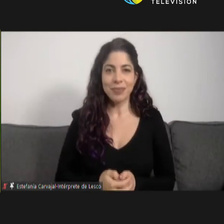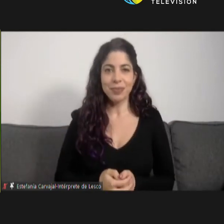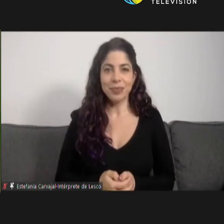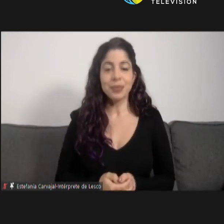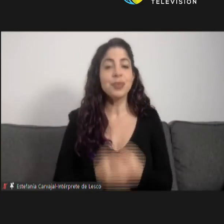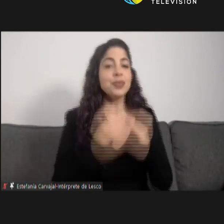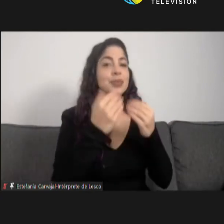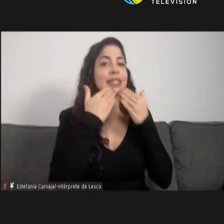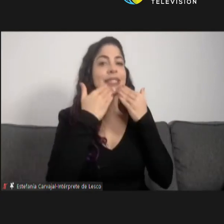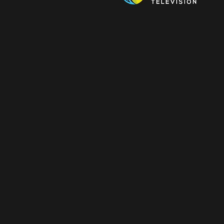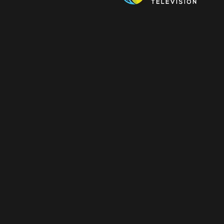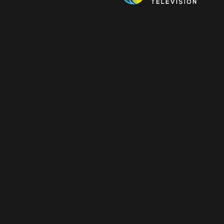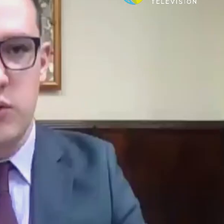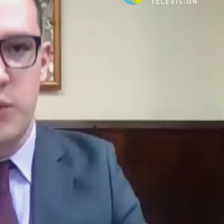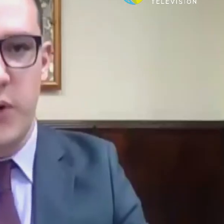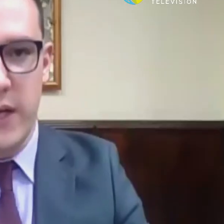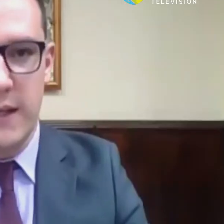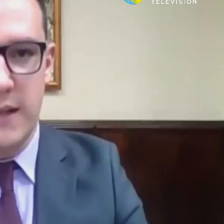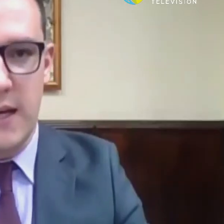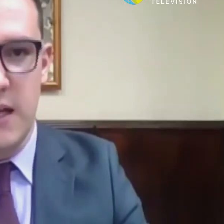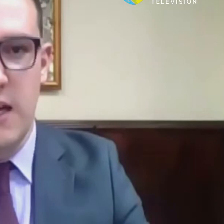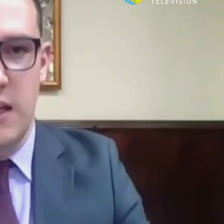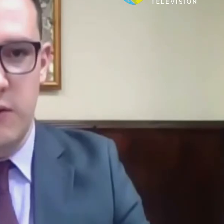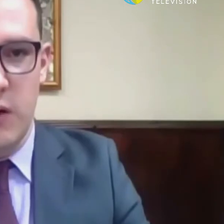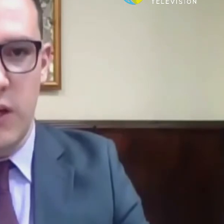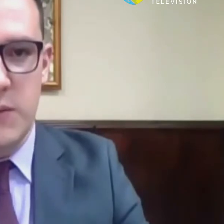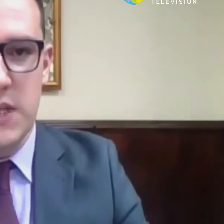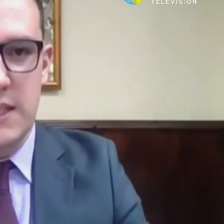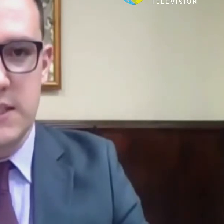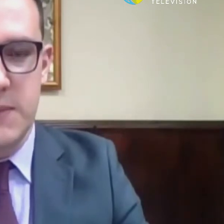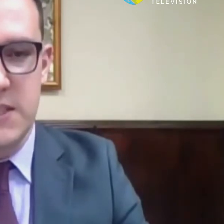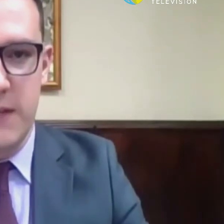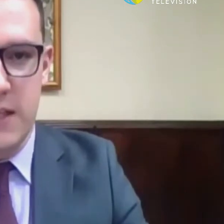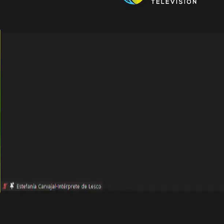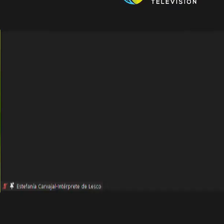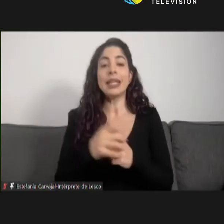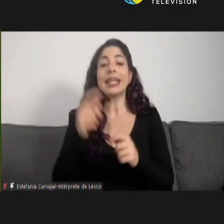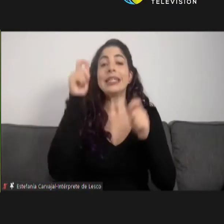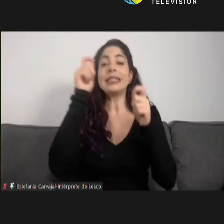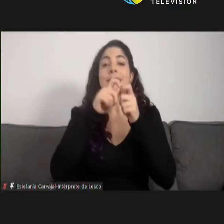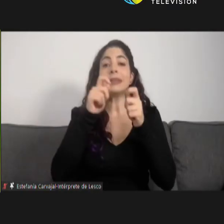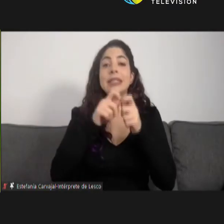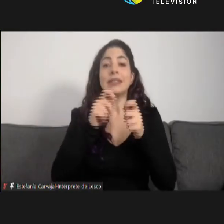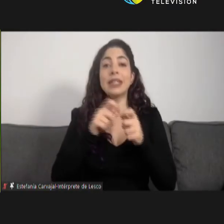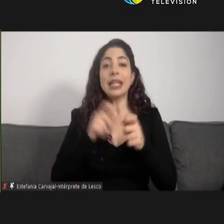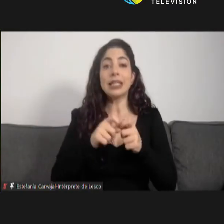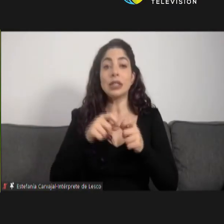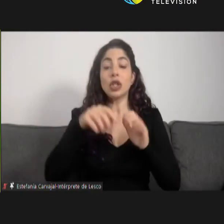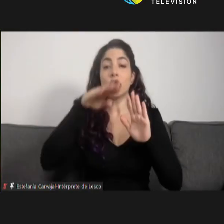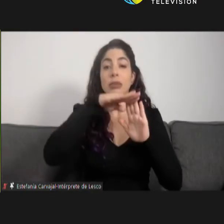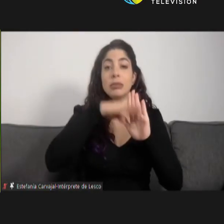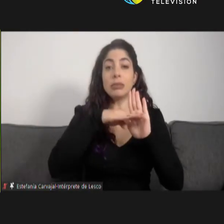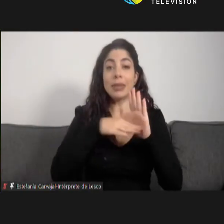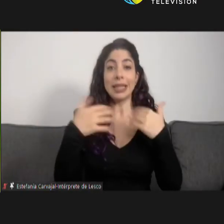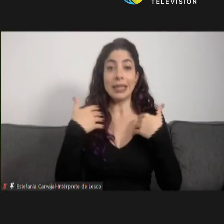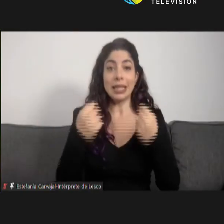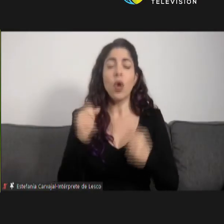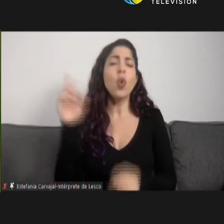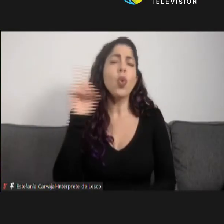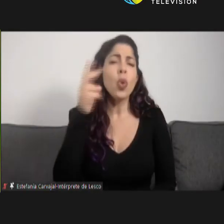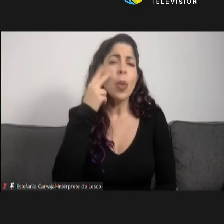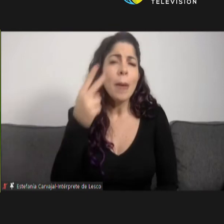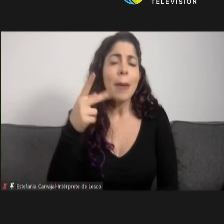Muchas gracias al viceministro de Salud por el detalle. Les recordamos que las especificaciones de estas medidas sanitarias se encuentran en el